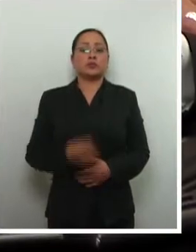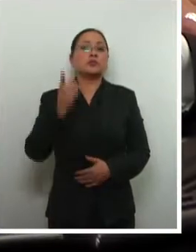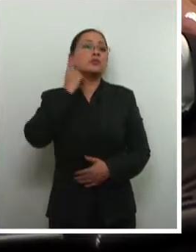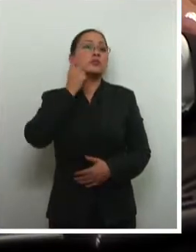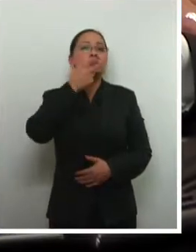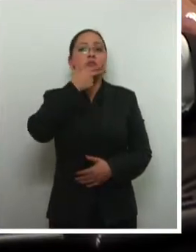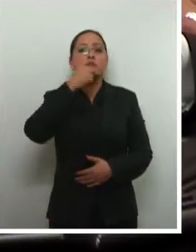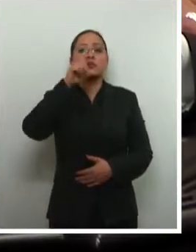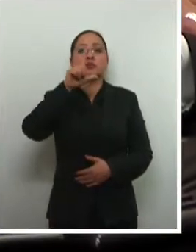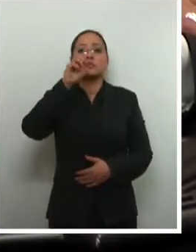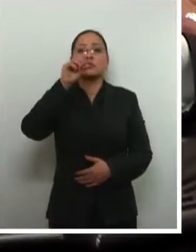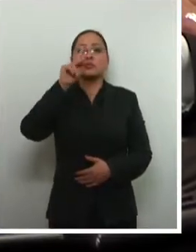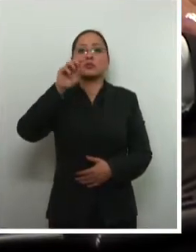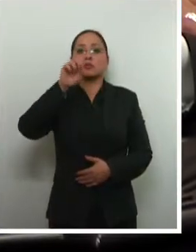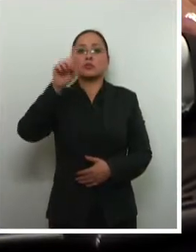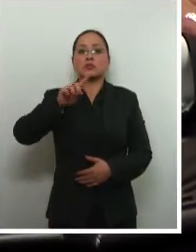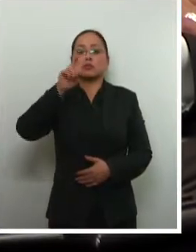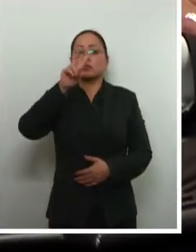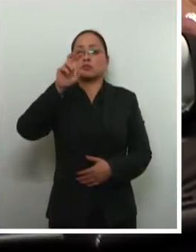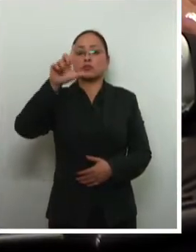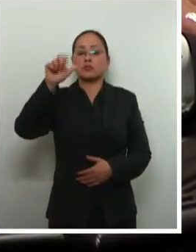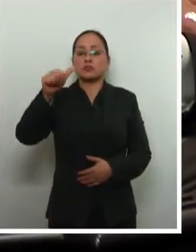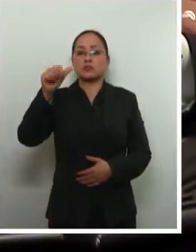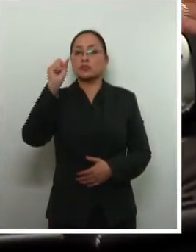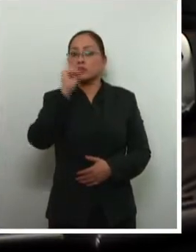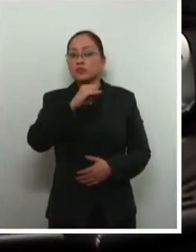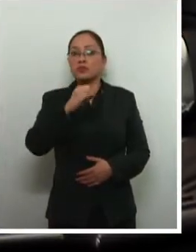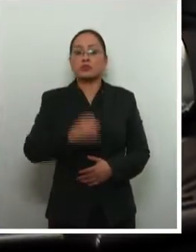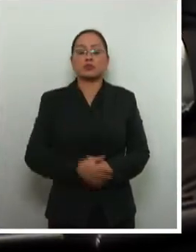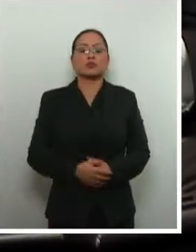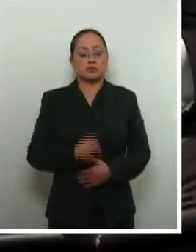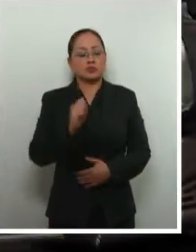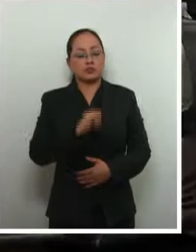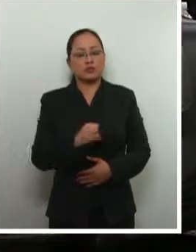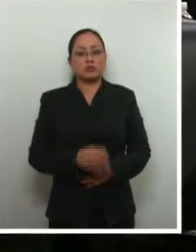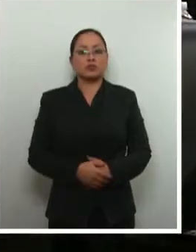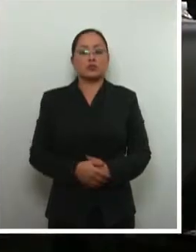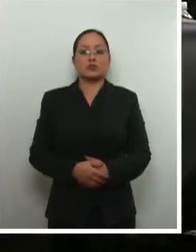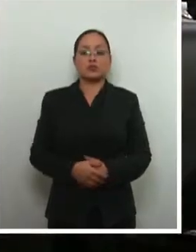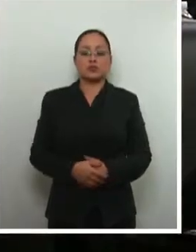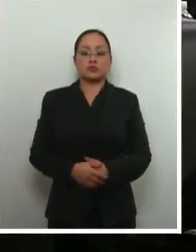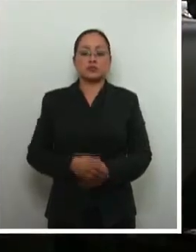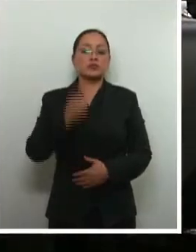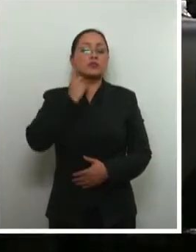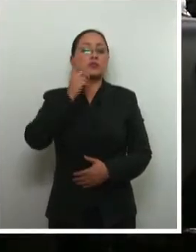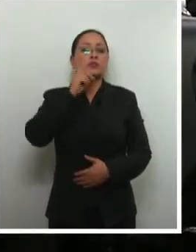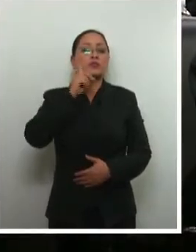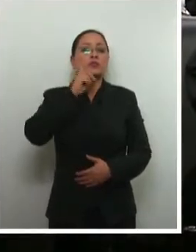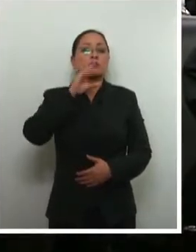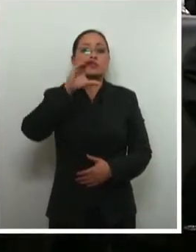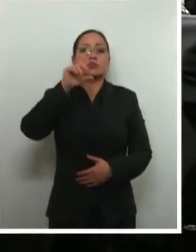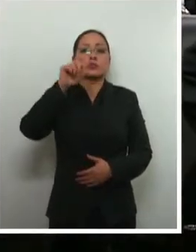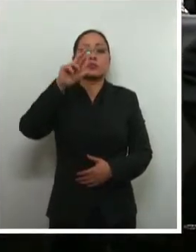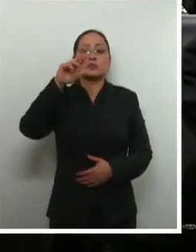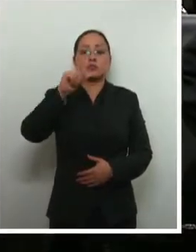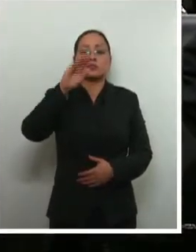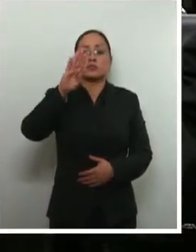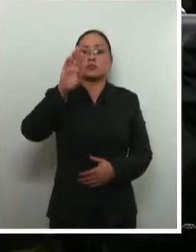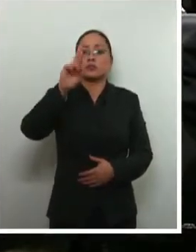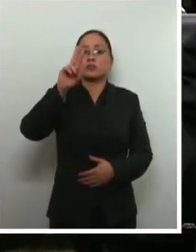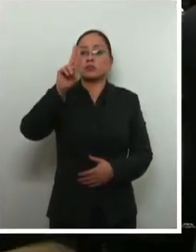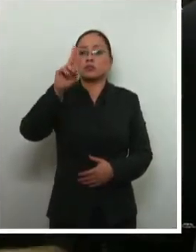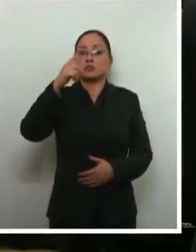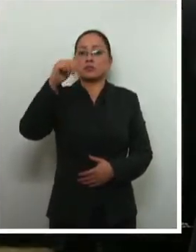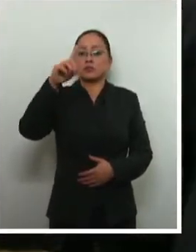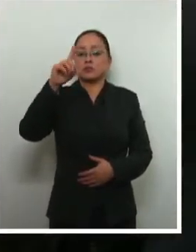Diputado López Vela, a favor. A favor. Diputada Clara Brugada, rectificando su